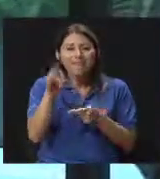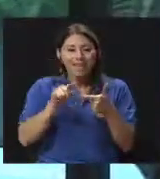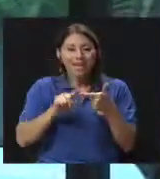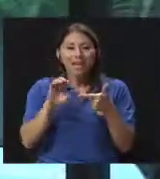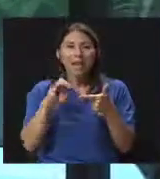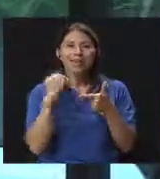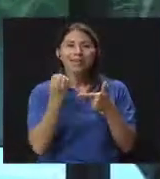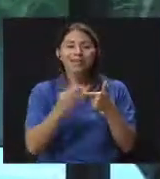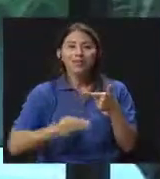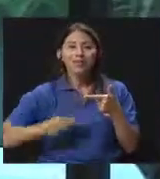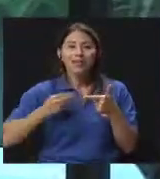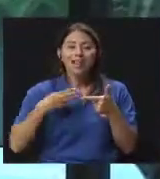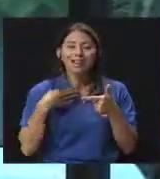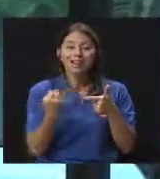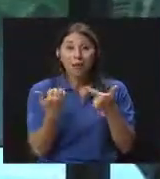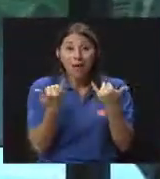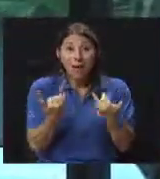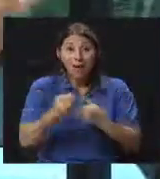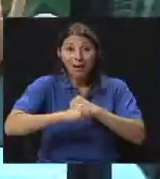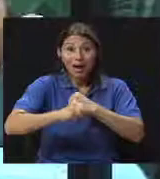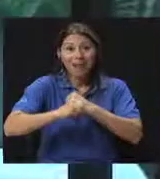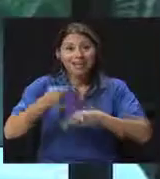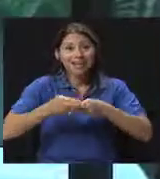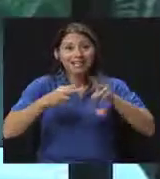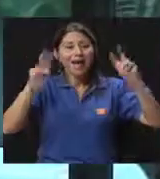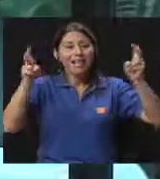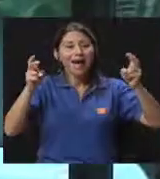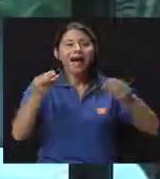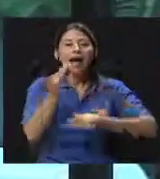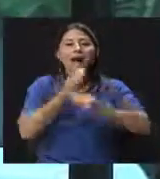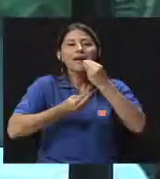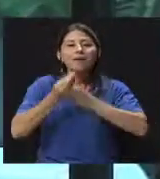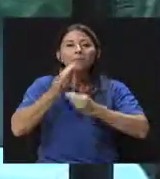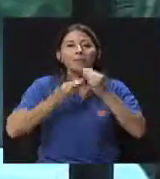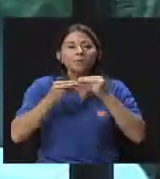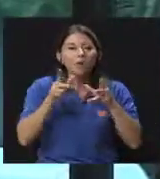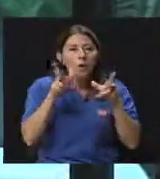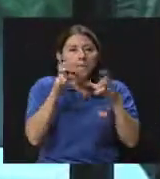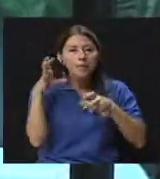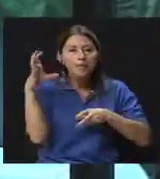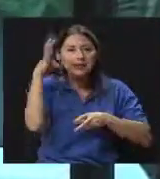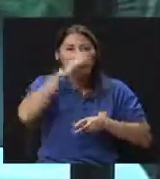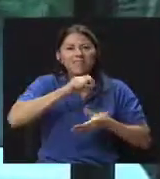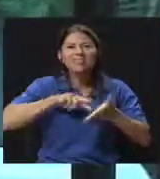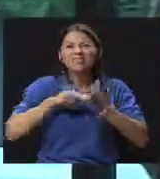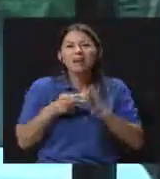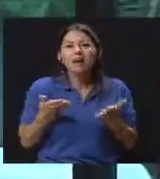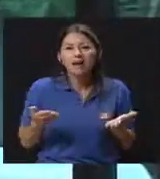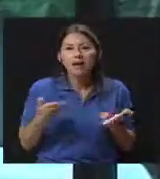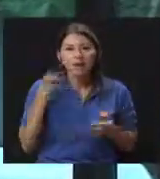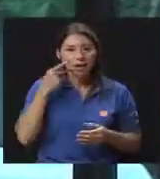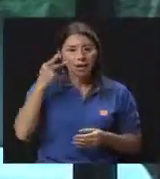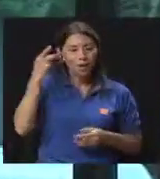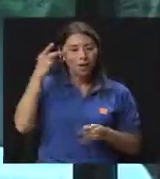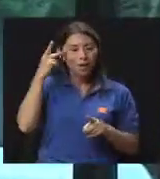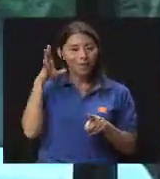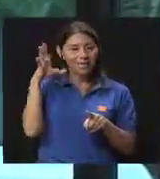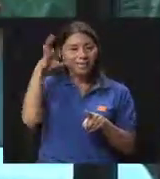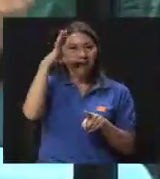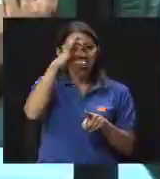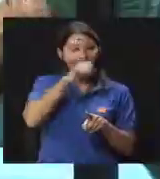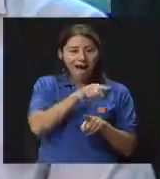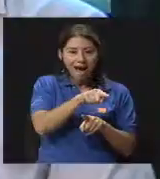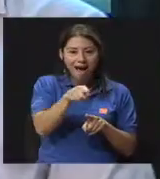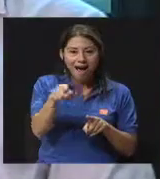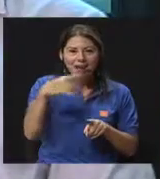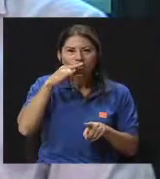están dando una campaña que se llama Alimentación Perceptiva. ¿Qué es esa? Que los padres sepamos identificar en los niños los puntos